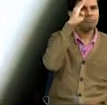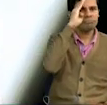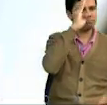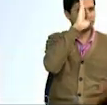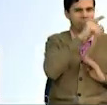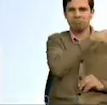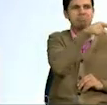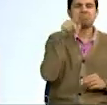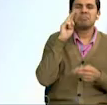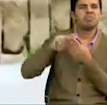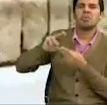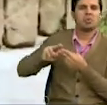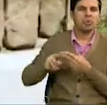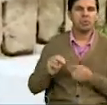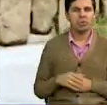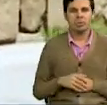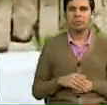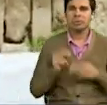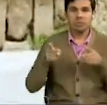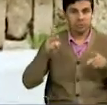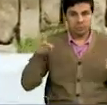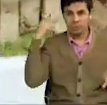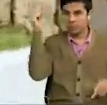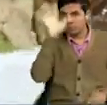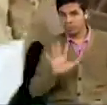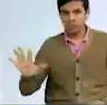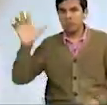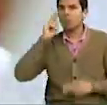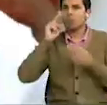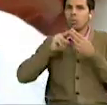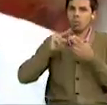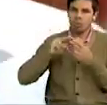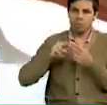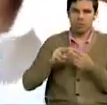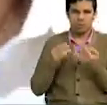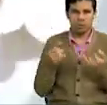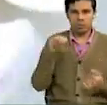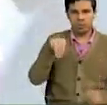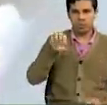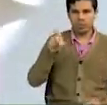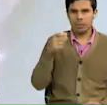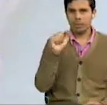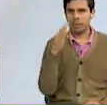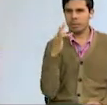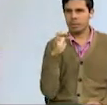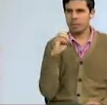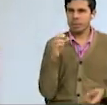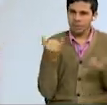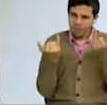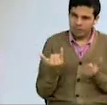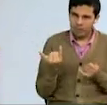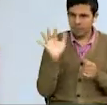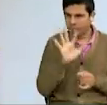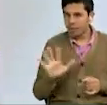forma, pero es muy conocido en la región. En realidad, lo que Megateo es hoy en día en el Catatumbo es un patrón.